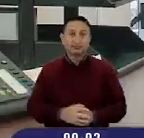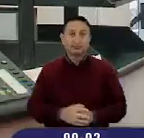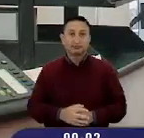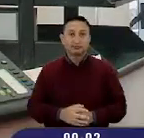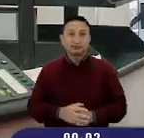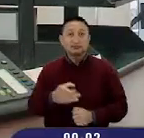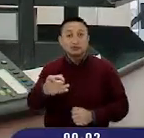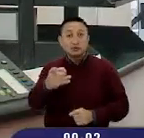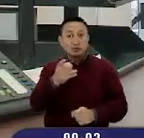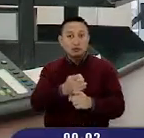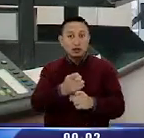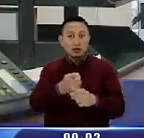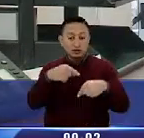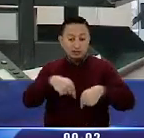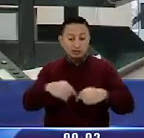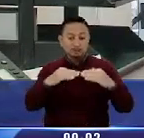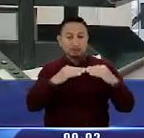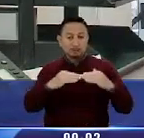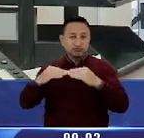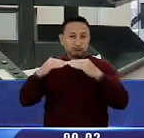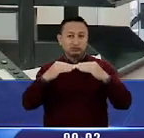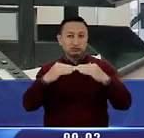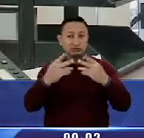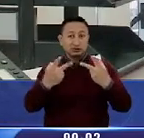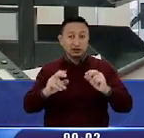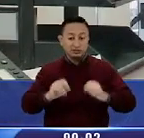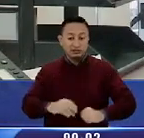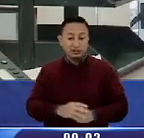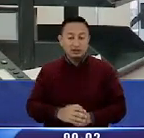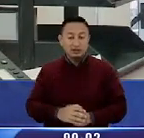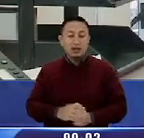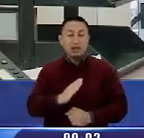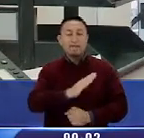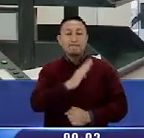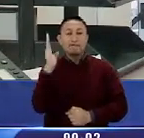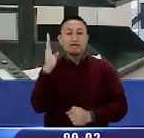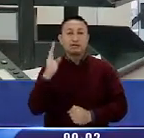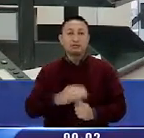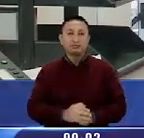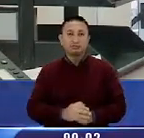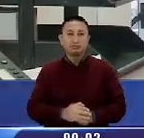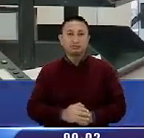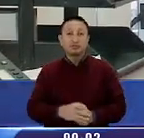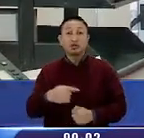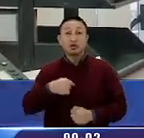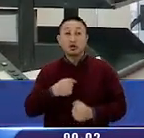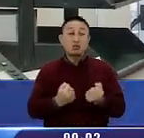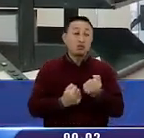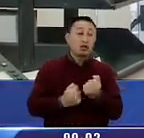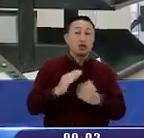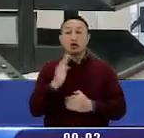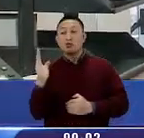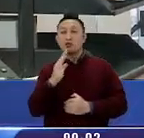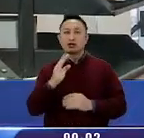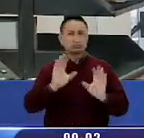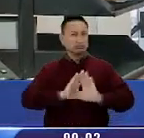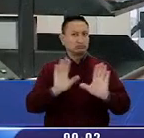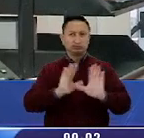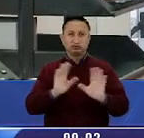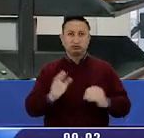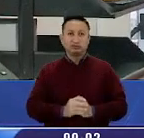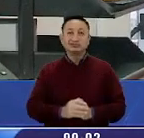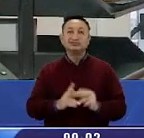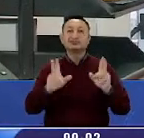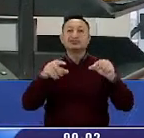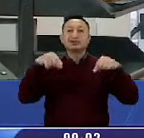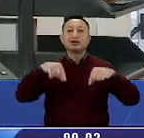trata, democratizar y también ser imparcial, no parcializarse en el tema